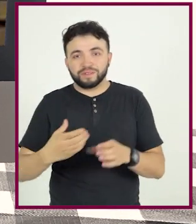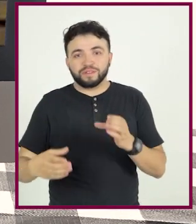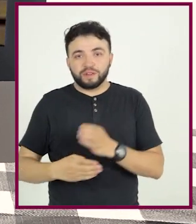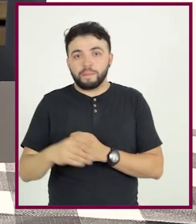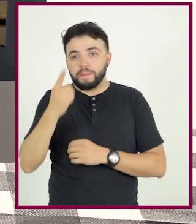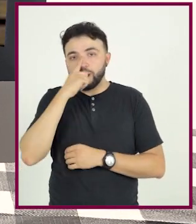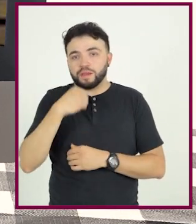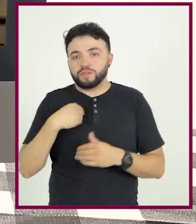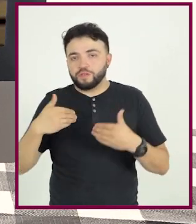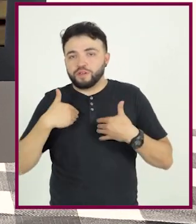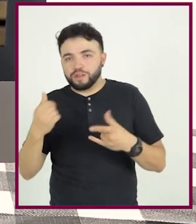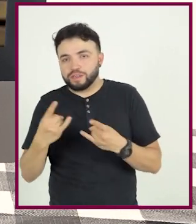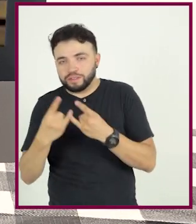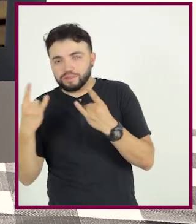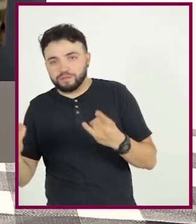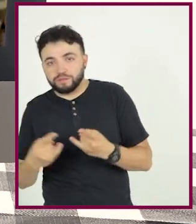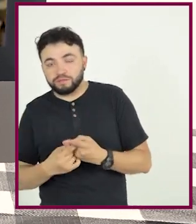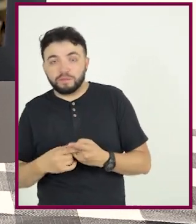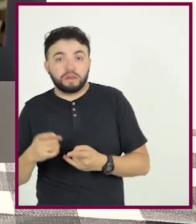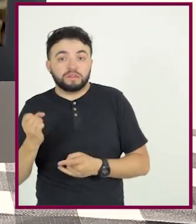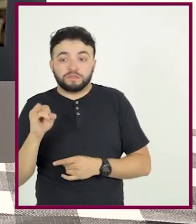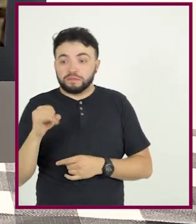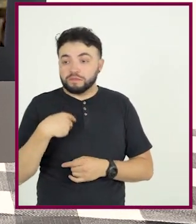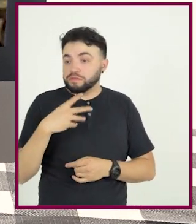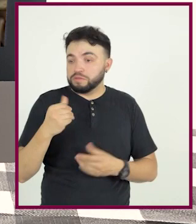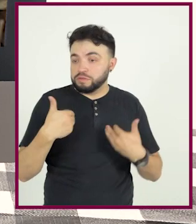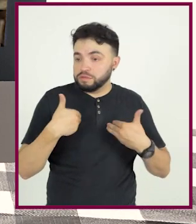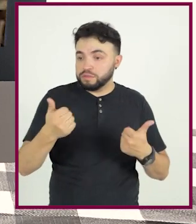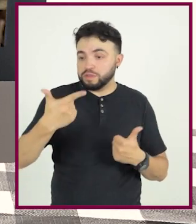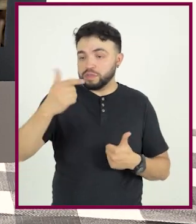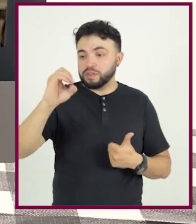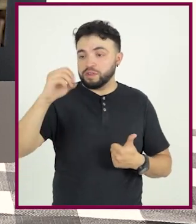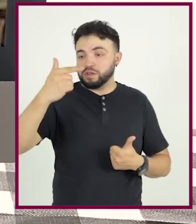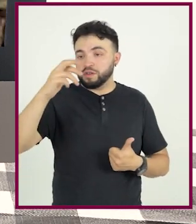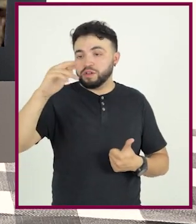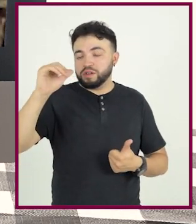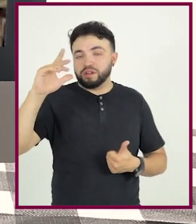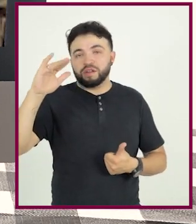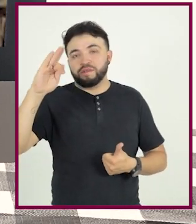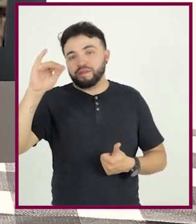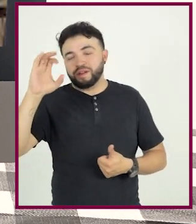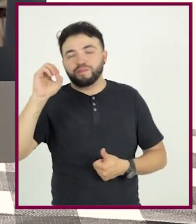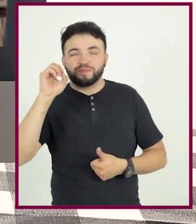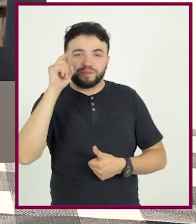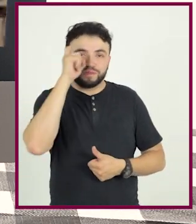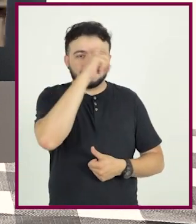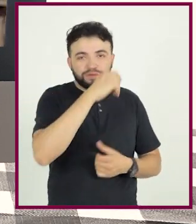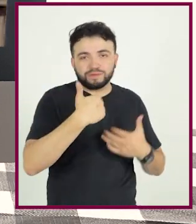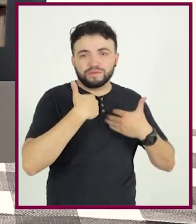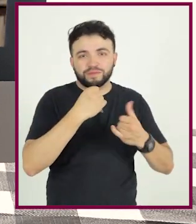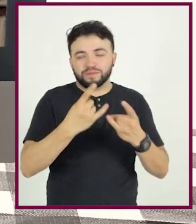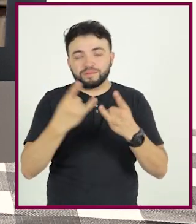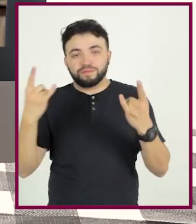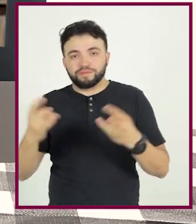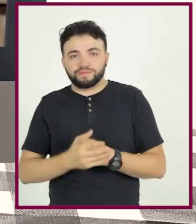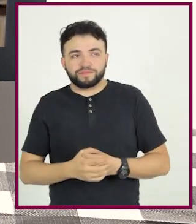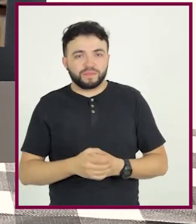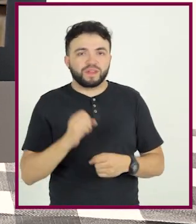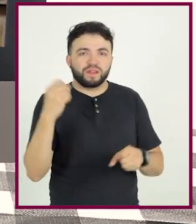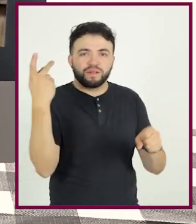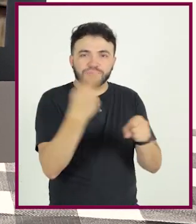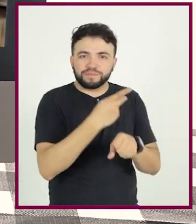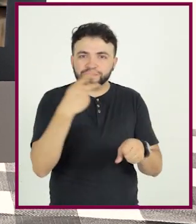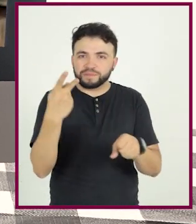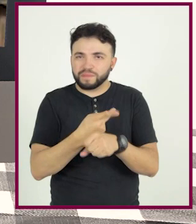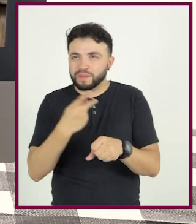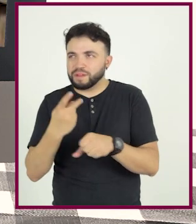no entendemos el hecho histórico. También es muy importante que ustedes identifiquen las reales causas que provocan los fenómenos y